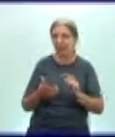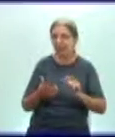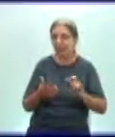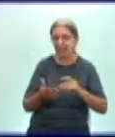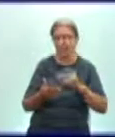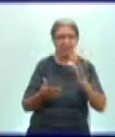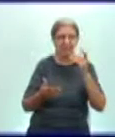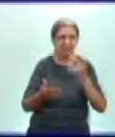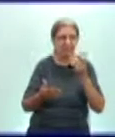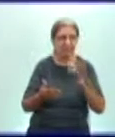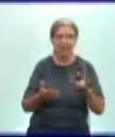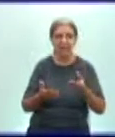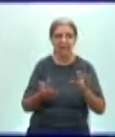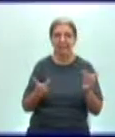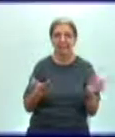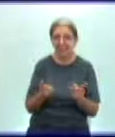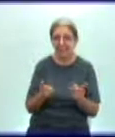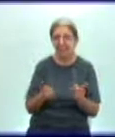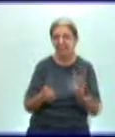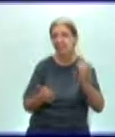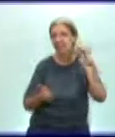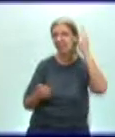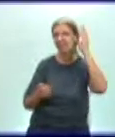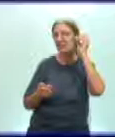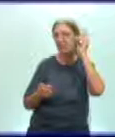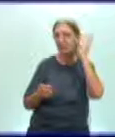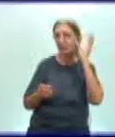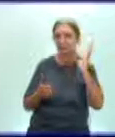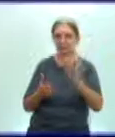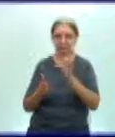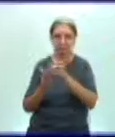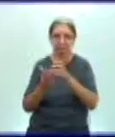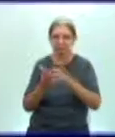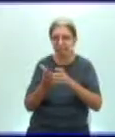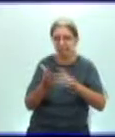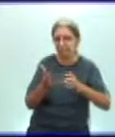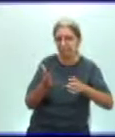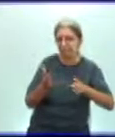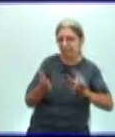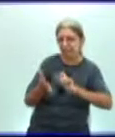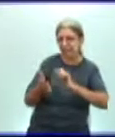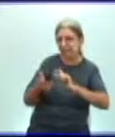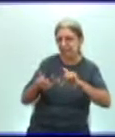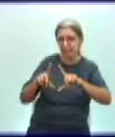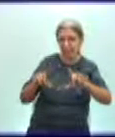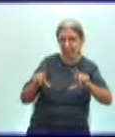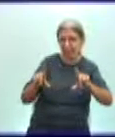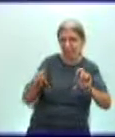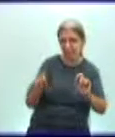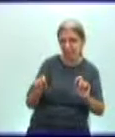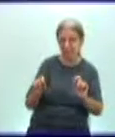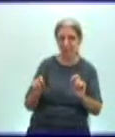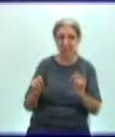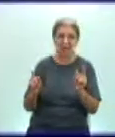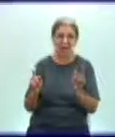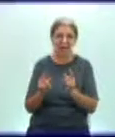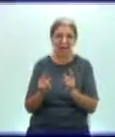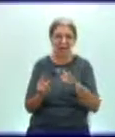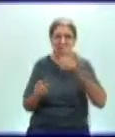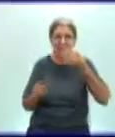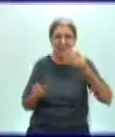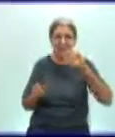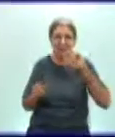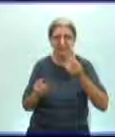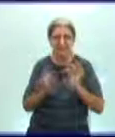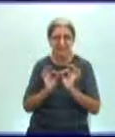ficción, escrita en prosa, de argumento sencillo y con pocos personajes. Mire, ahí tiene algunos elementos